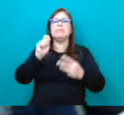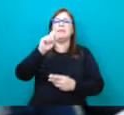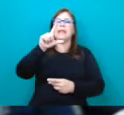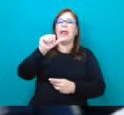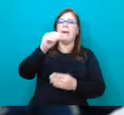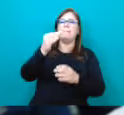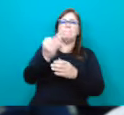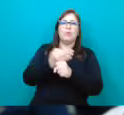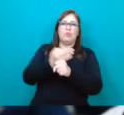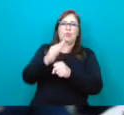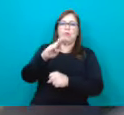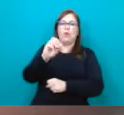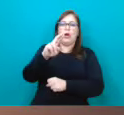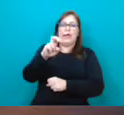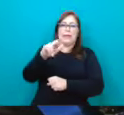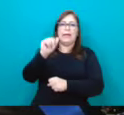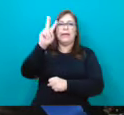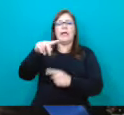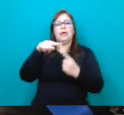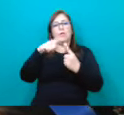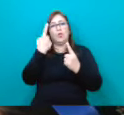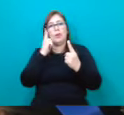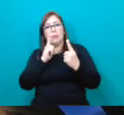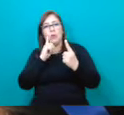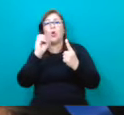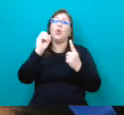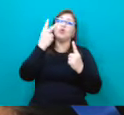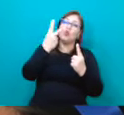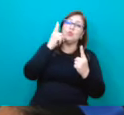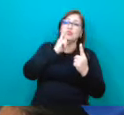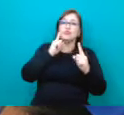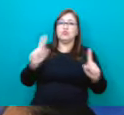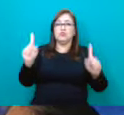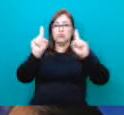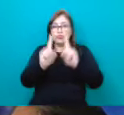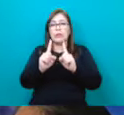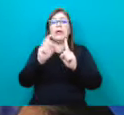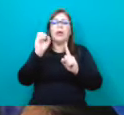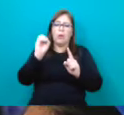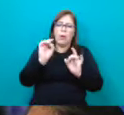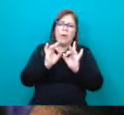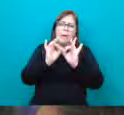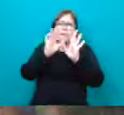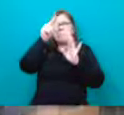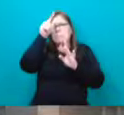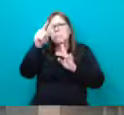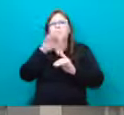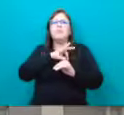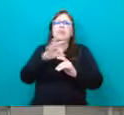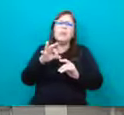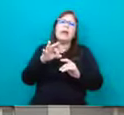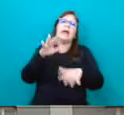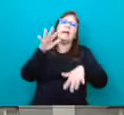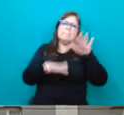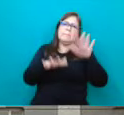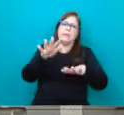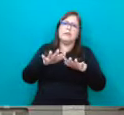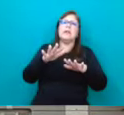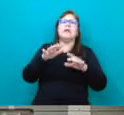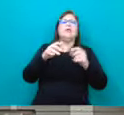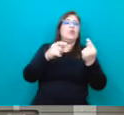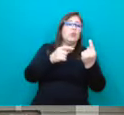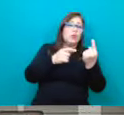La Morena, que es generalmente bailado por una mujer o dos, aunque existen excepciones y puede ser bailado